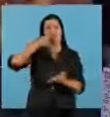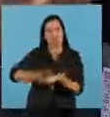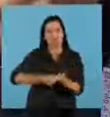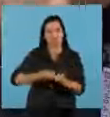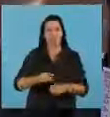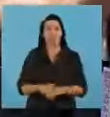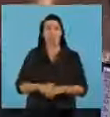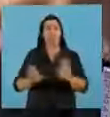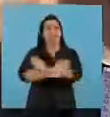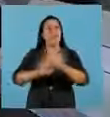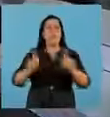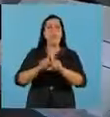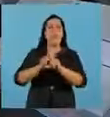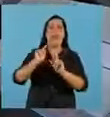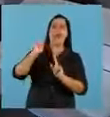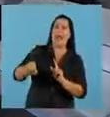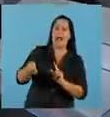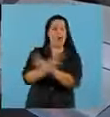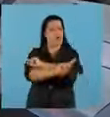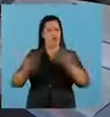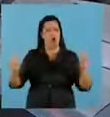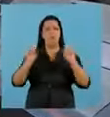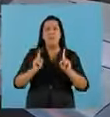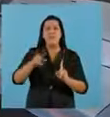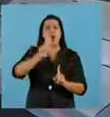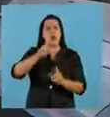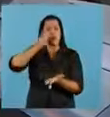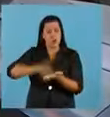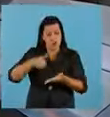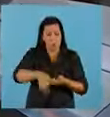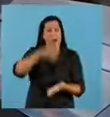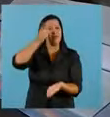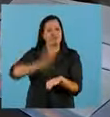No habrá excepción alguna que quiebre esa resolución.